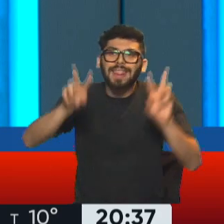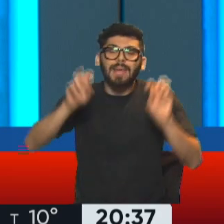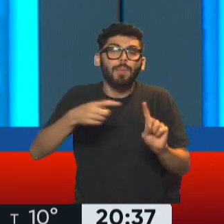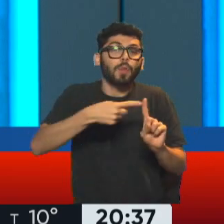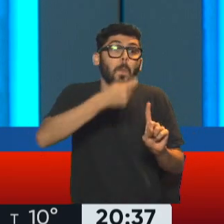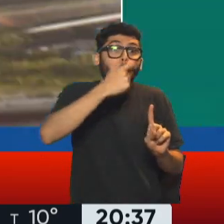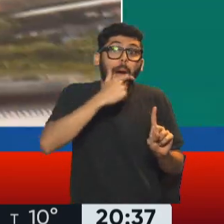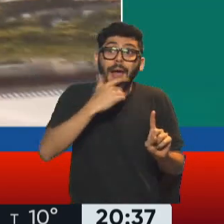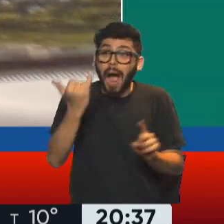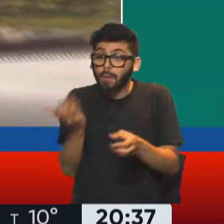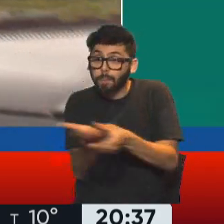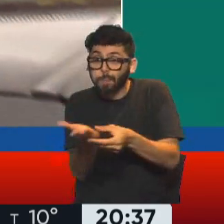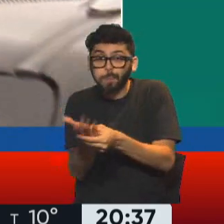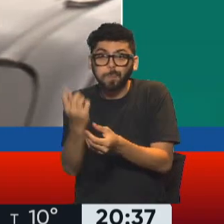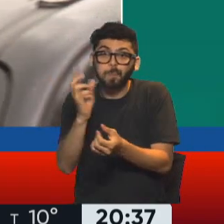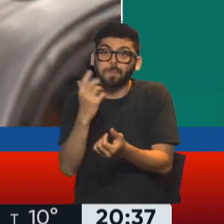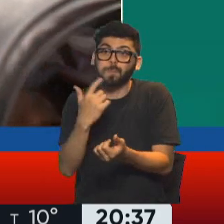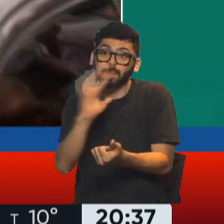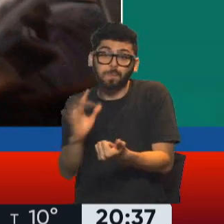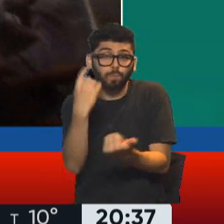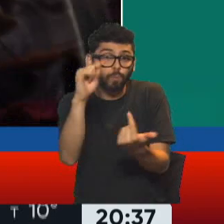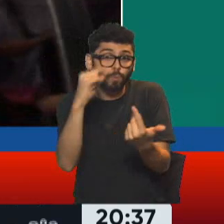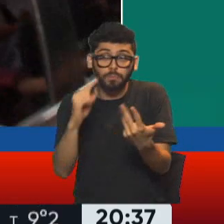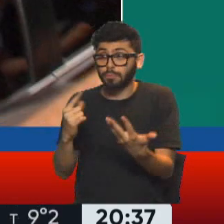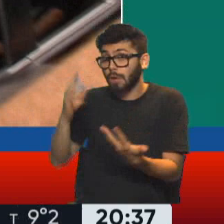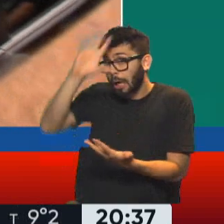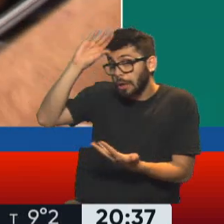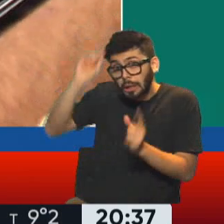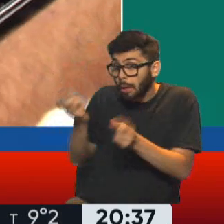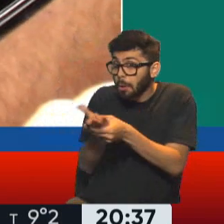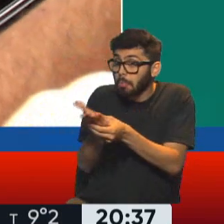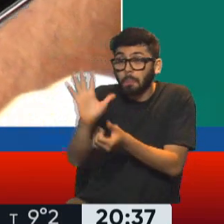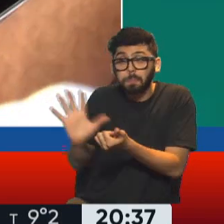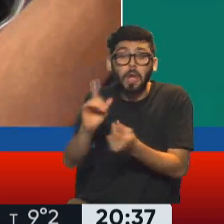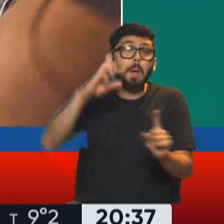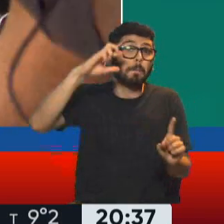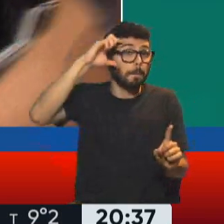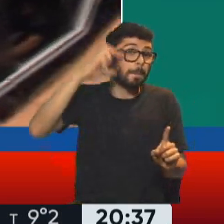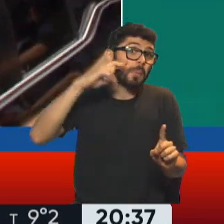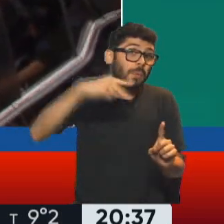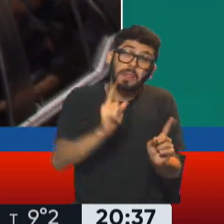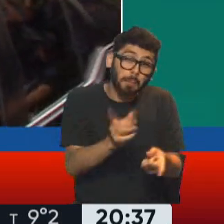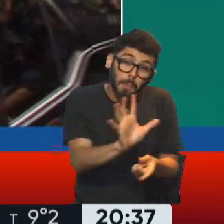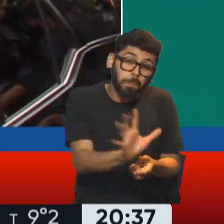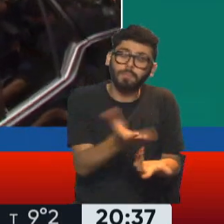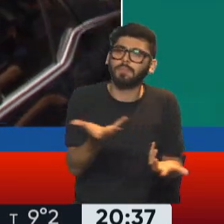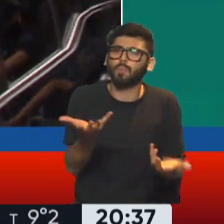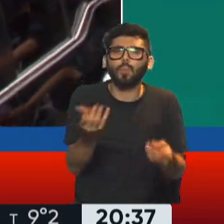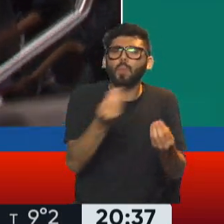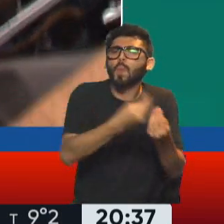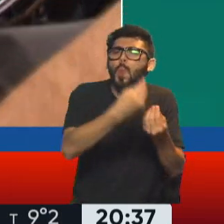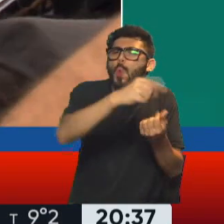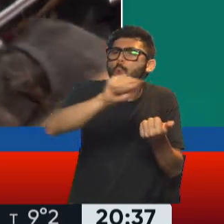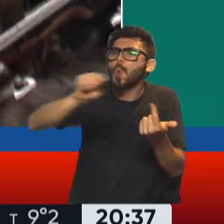montón de causas pendientes con la Cristina justicia. también tiene causas pendientes. Perfecto. Y Pepín Rodríguez también. Hay muchos que tienen